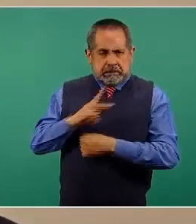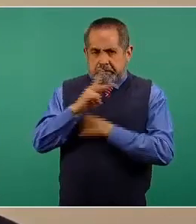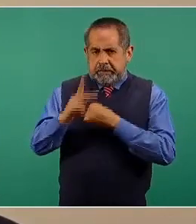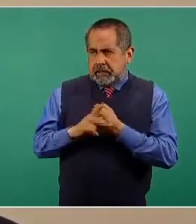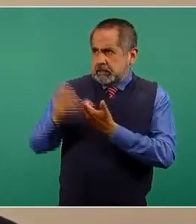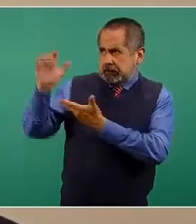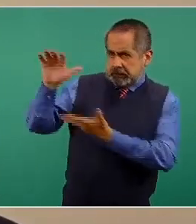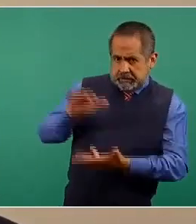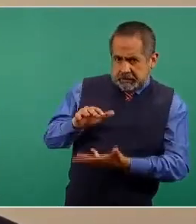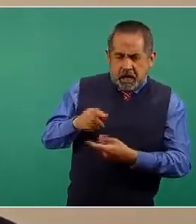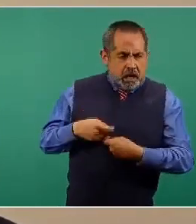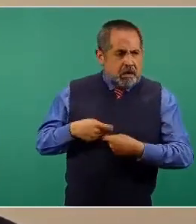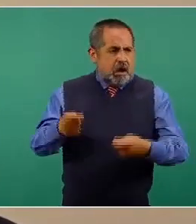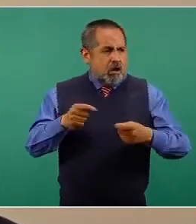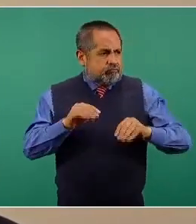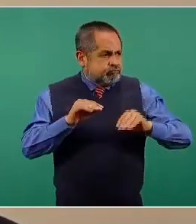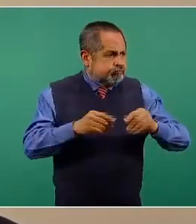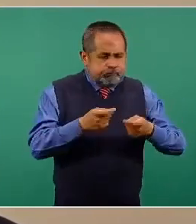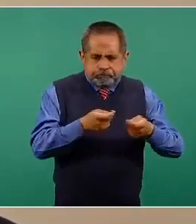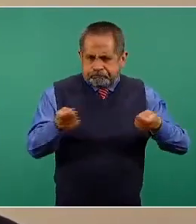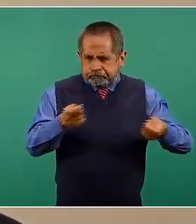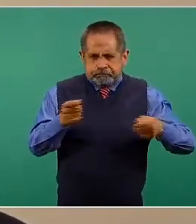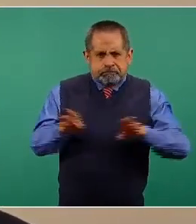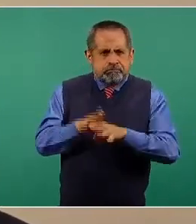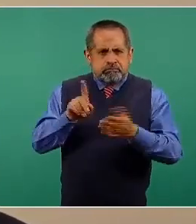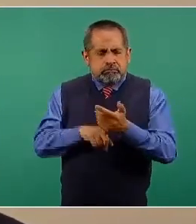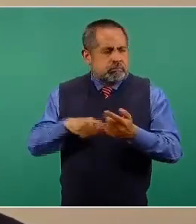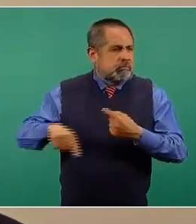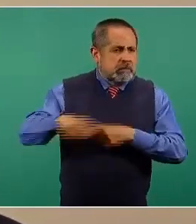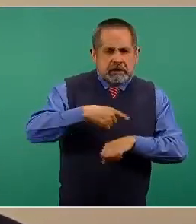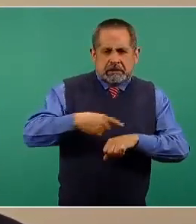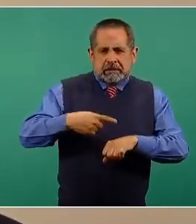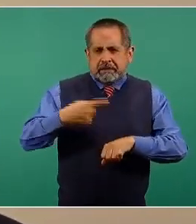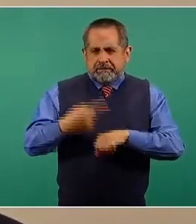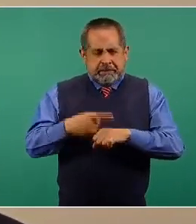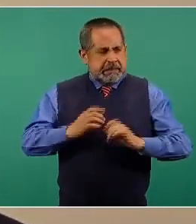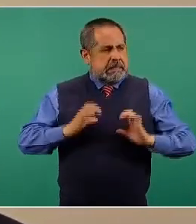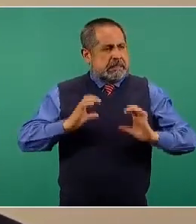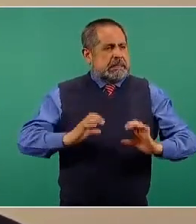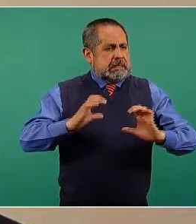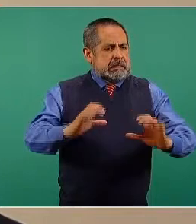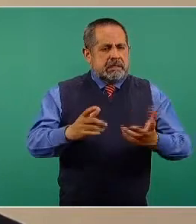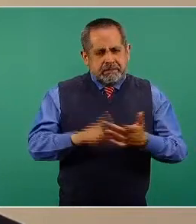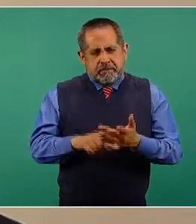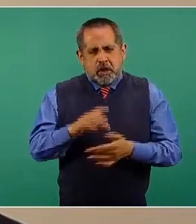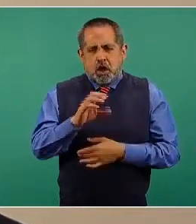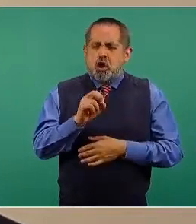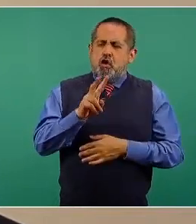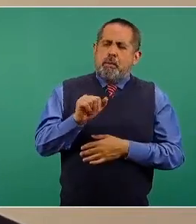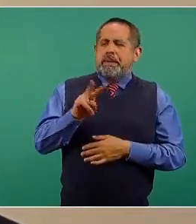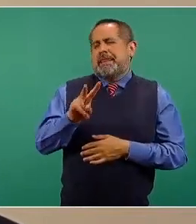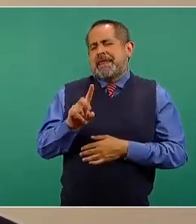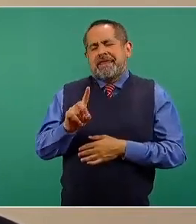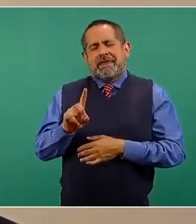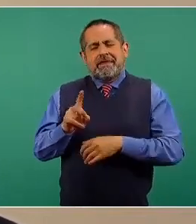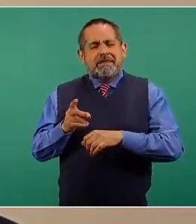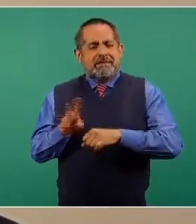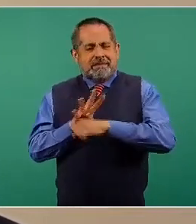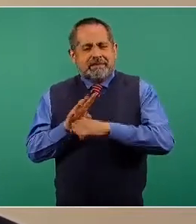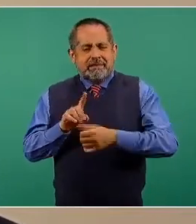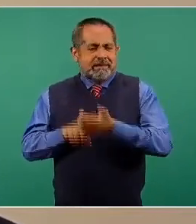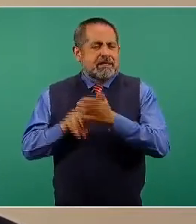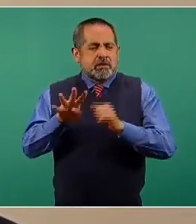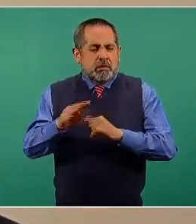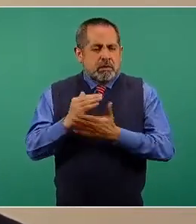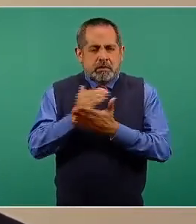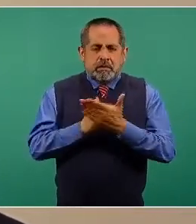para controlar la enfermedad de COVID-19, mitigar su dispersión y